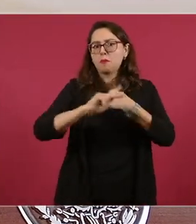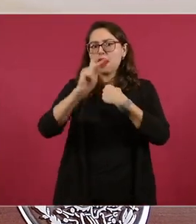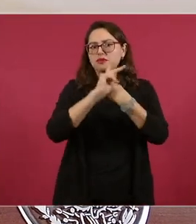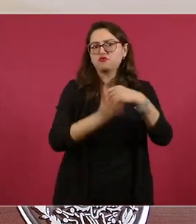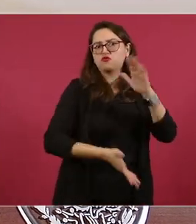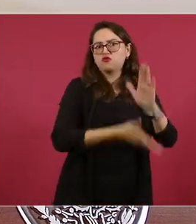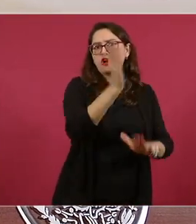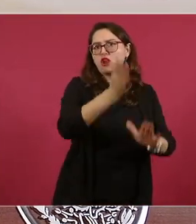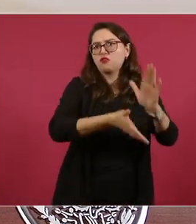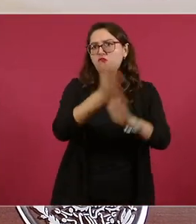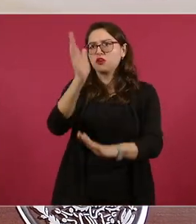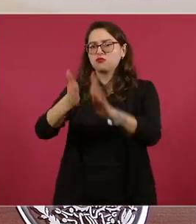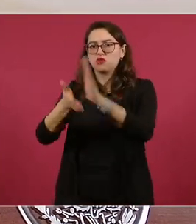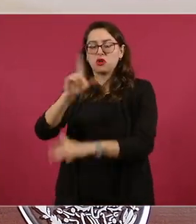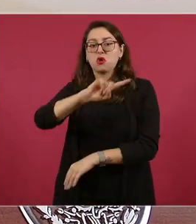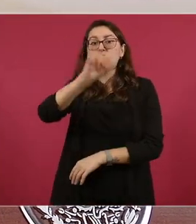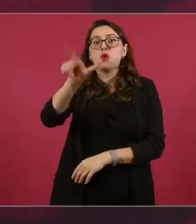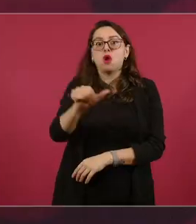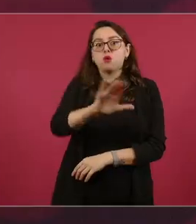Nosotros estamos ahora